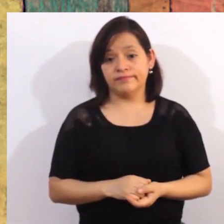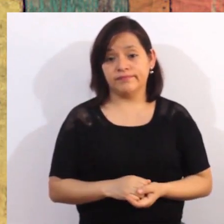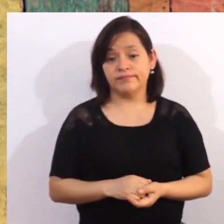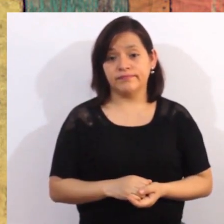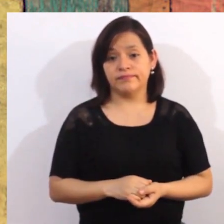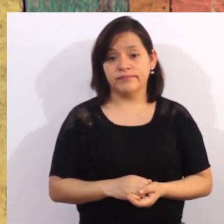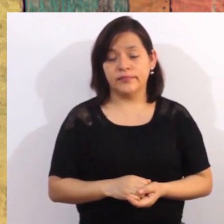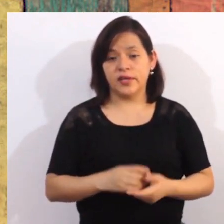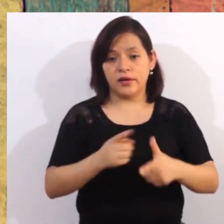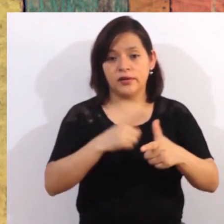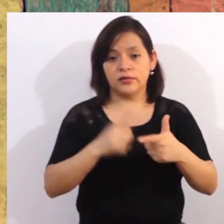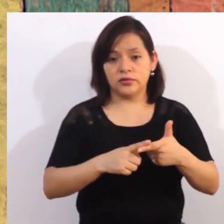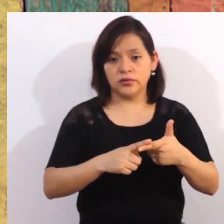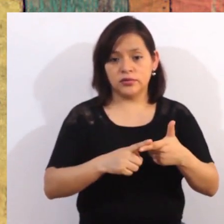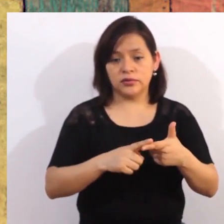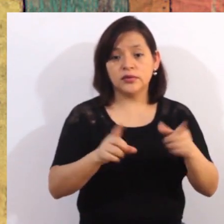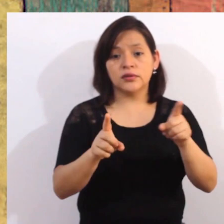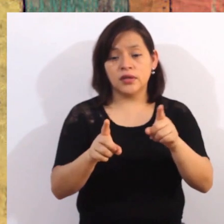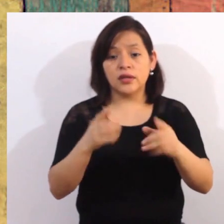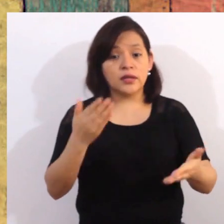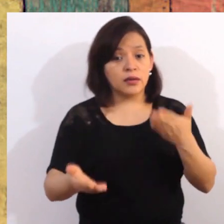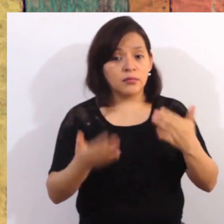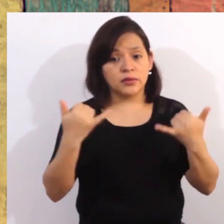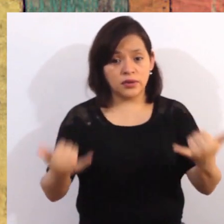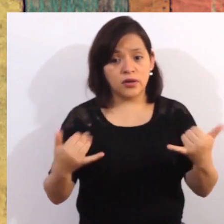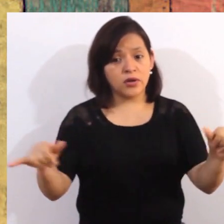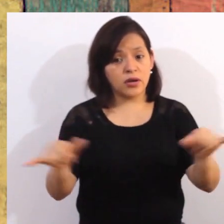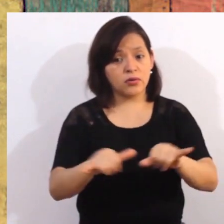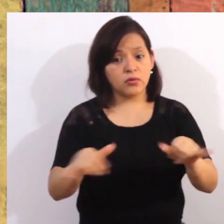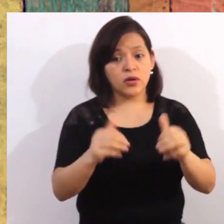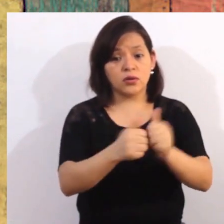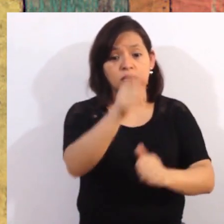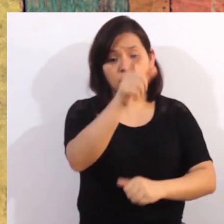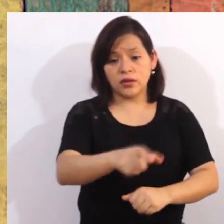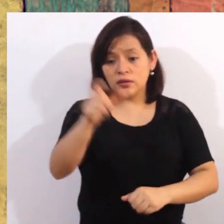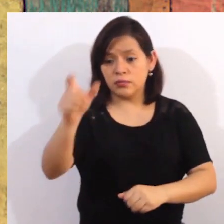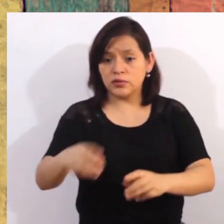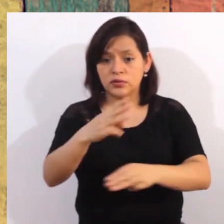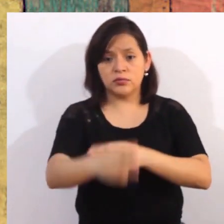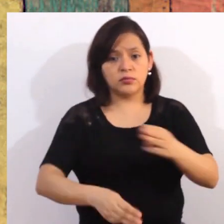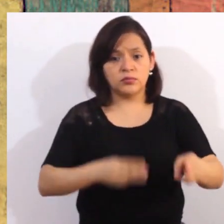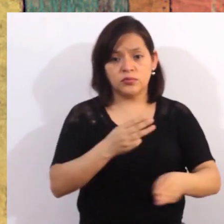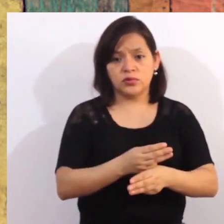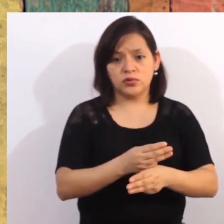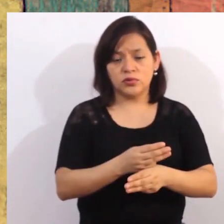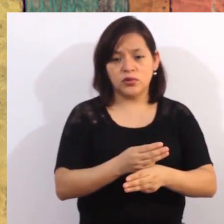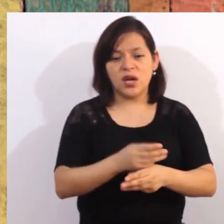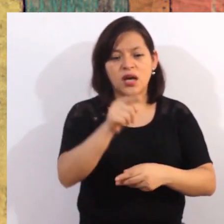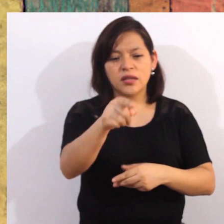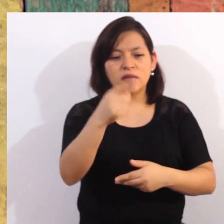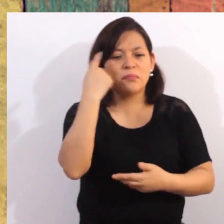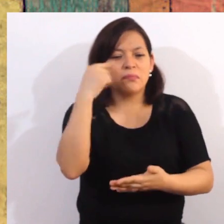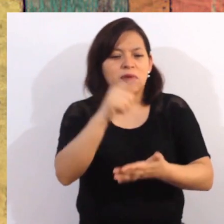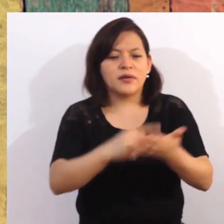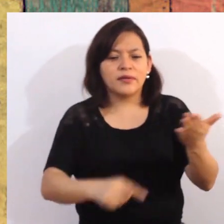con un hombre como Alejandro. Y tal vez tiene que ver con muchos hoy de los que podemos visualizar. ¿De qué te